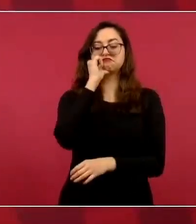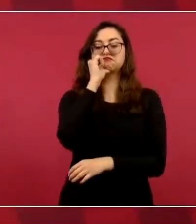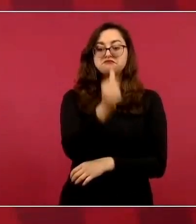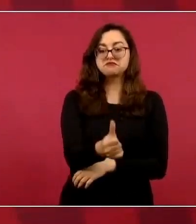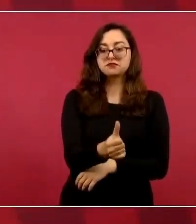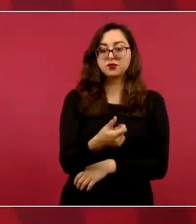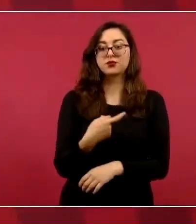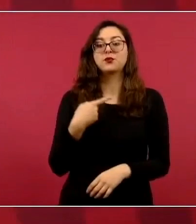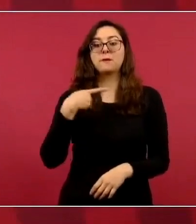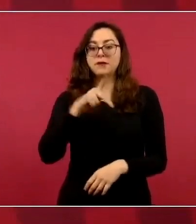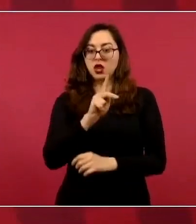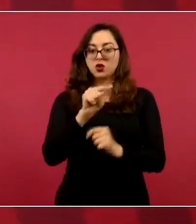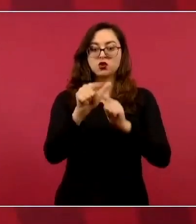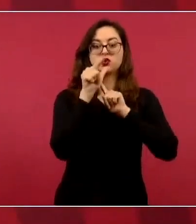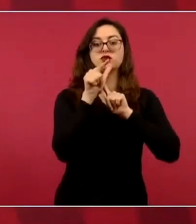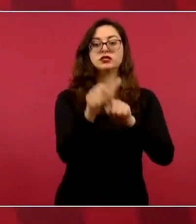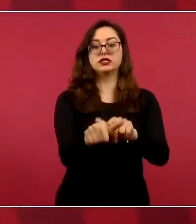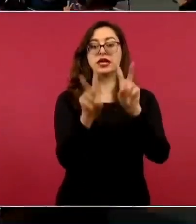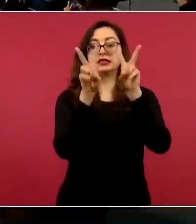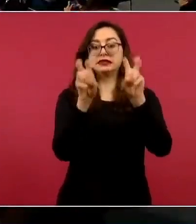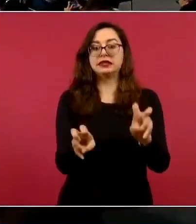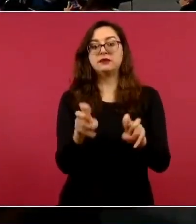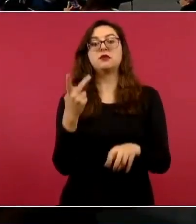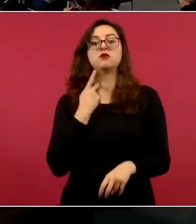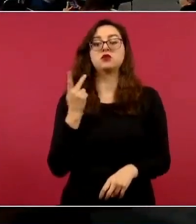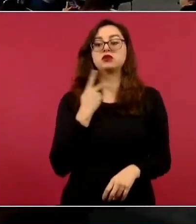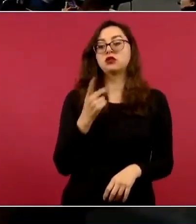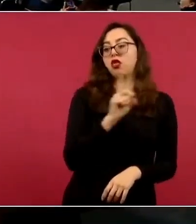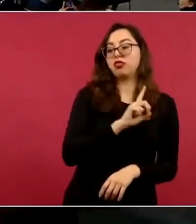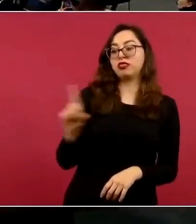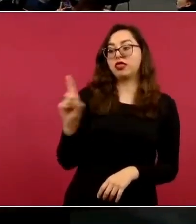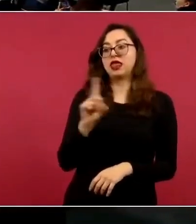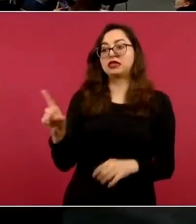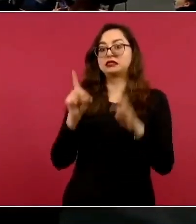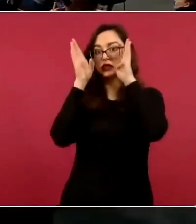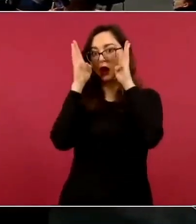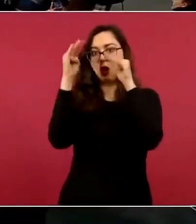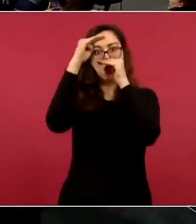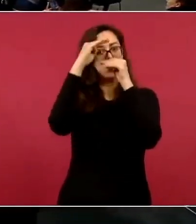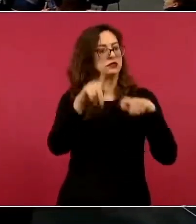esa derecha, ese conservadurismo mexicano,